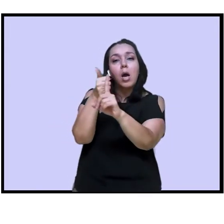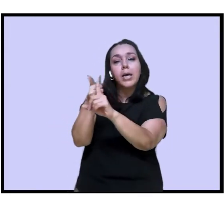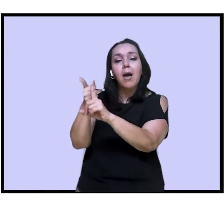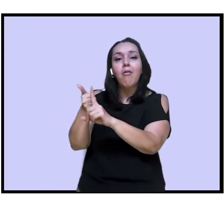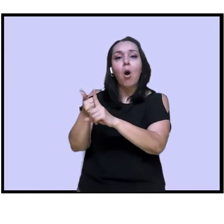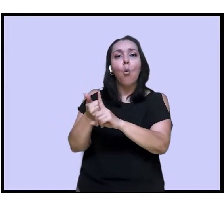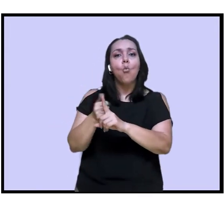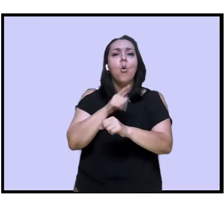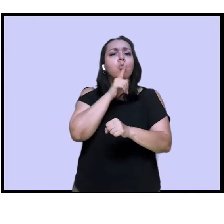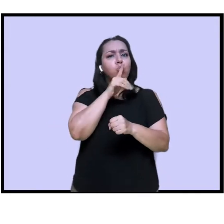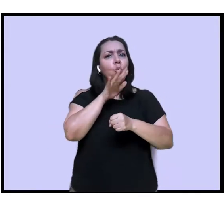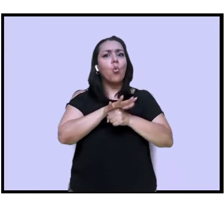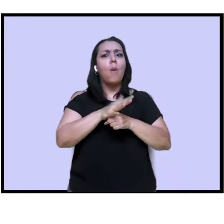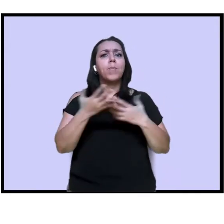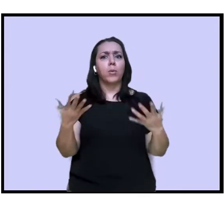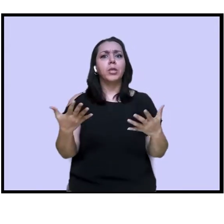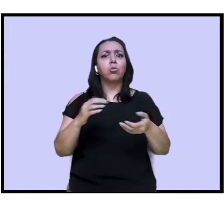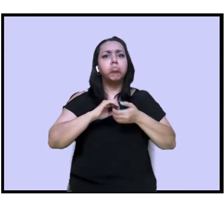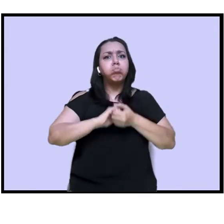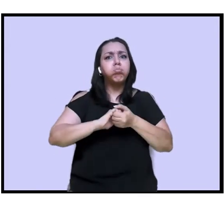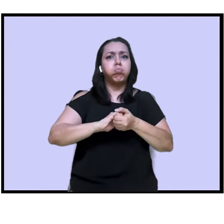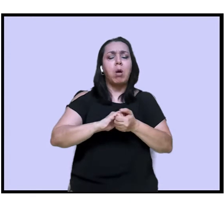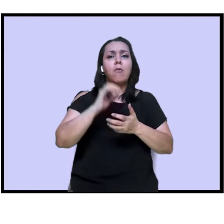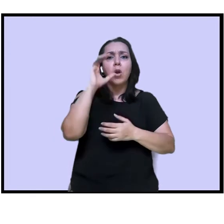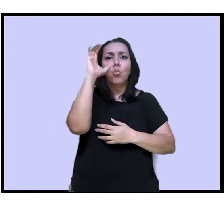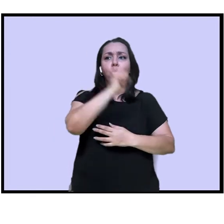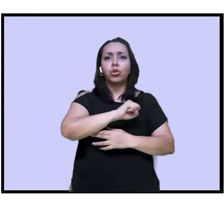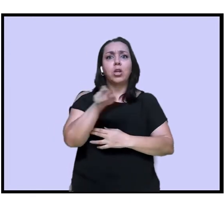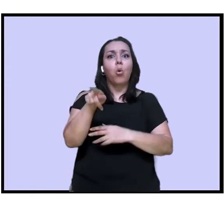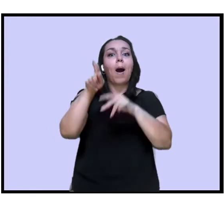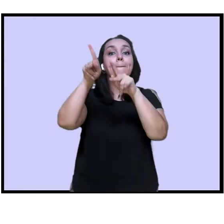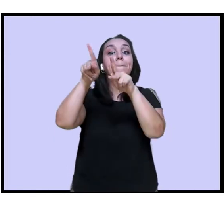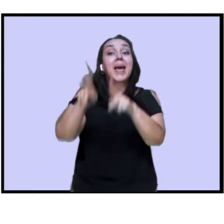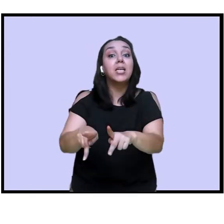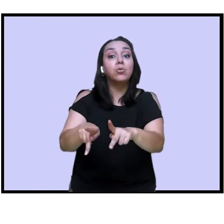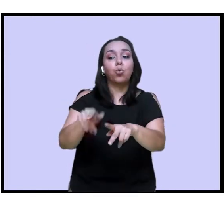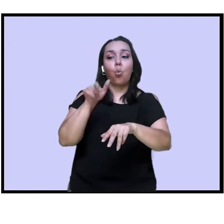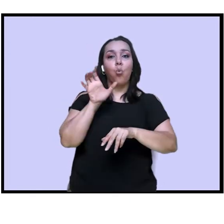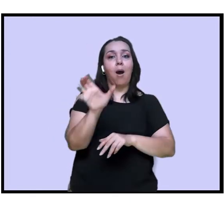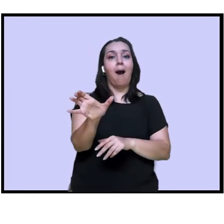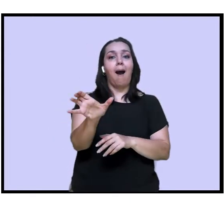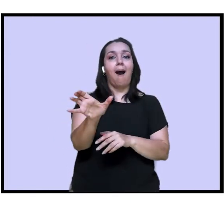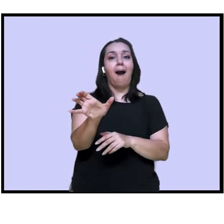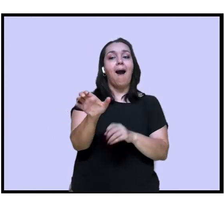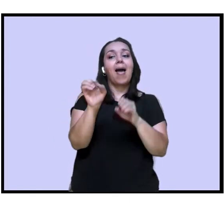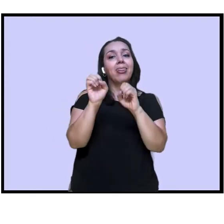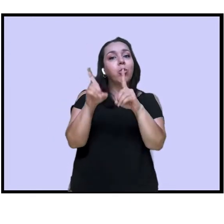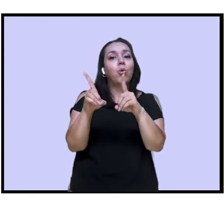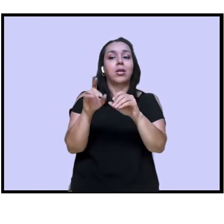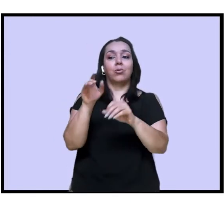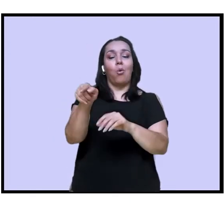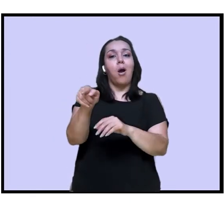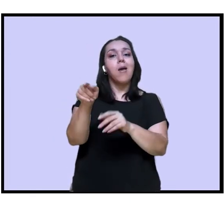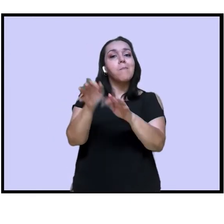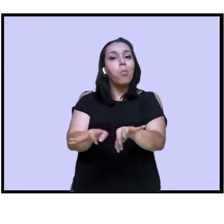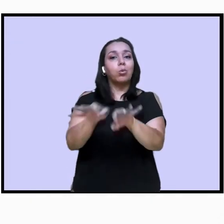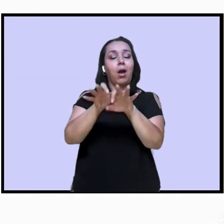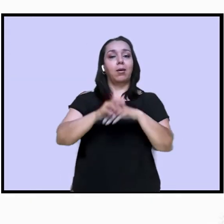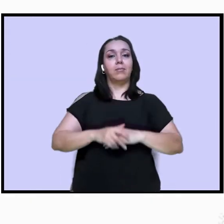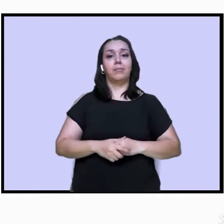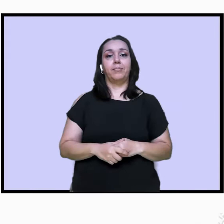desde el compromiso, desde la humanidad, reconociendo obviamente a la persona como el centro de la